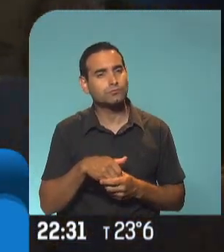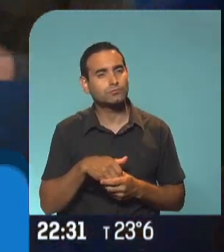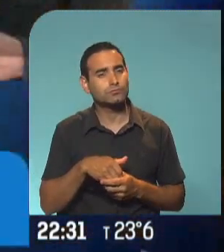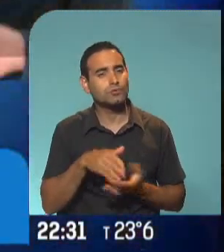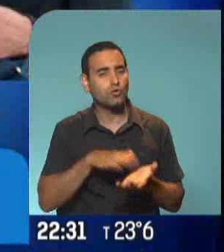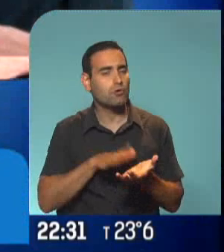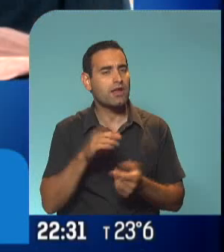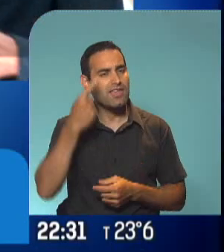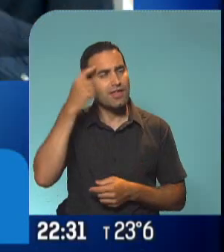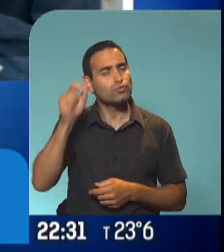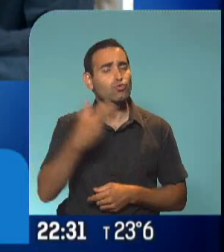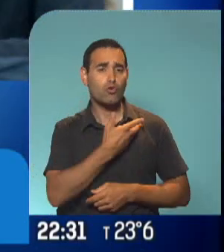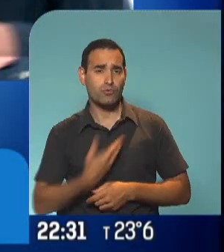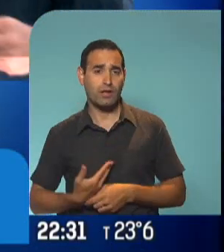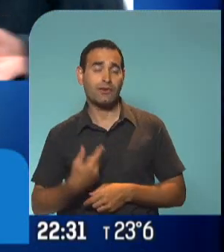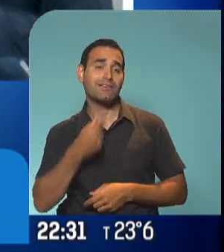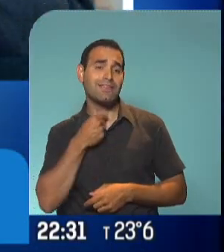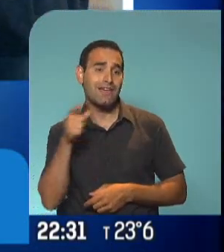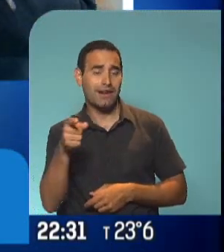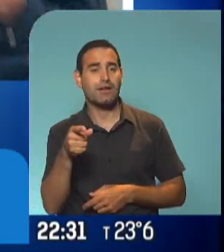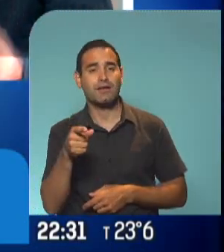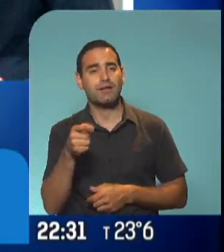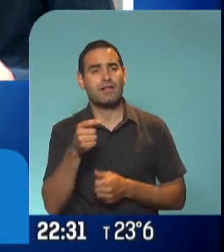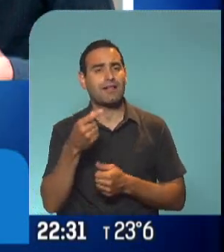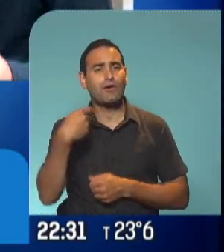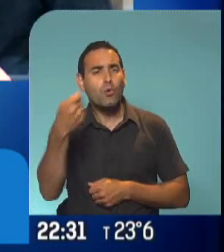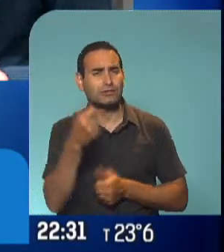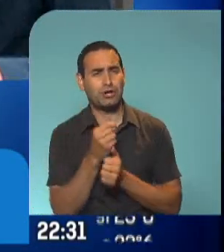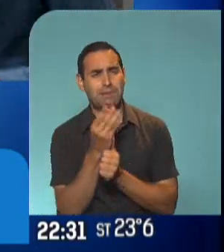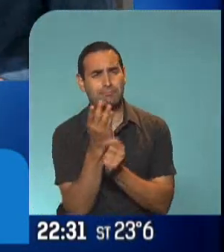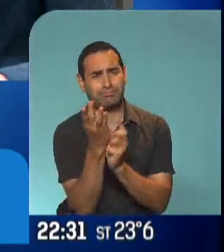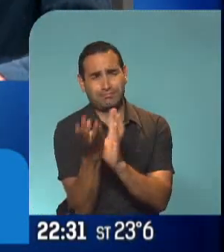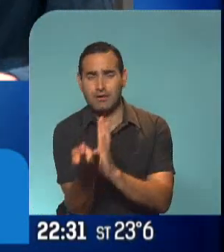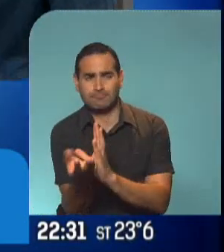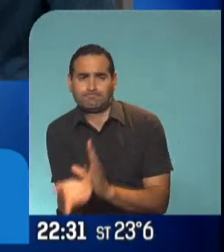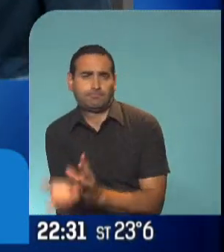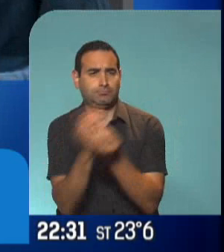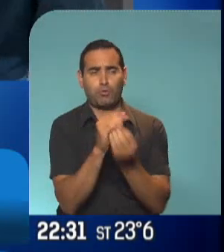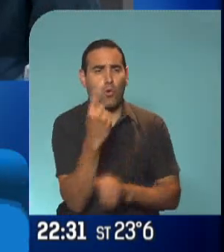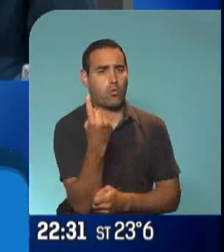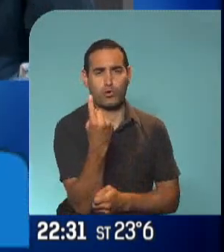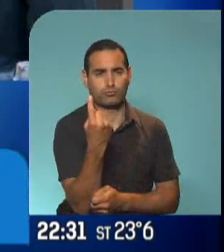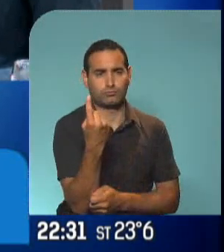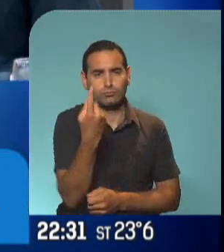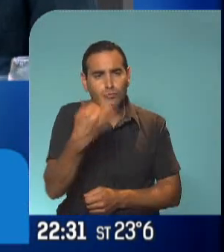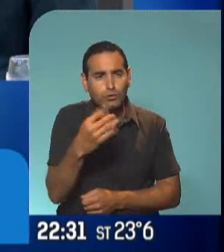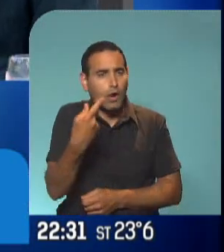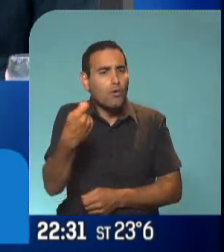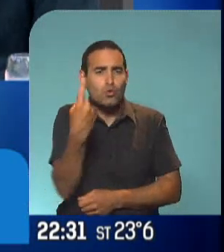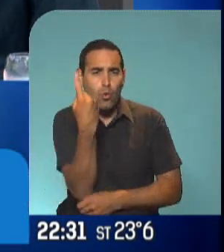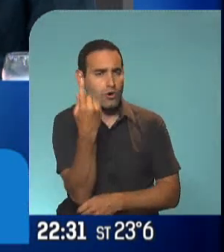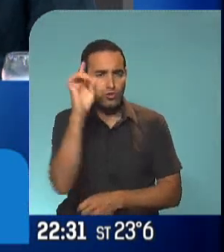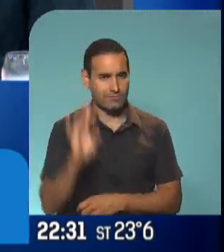del gobierno, de la idea de pasar de una multiplicidad de regímenes jubilatorios a un modelo más universal,